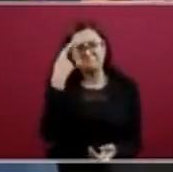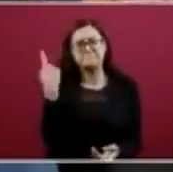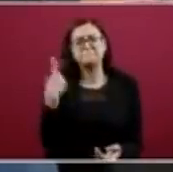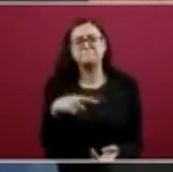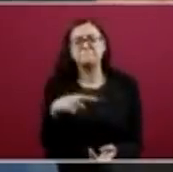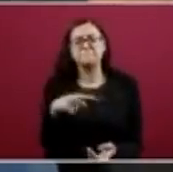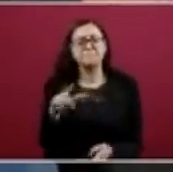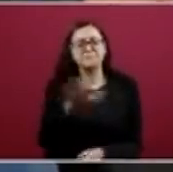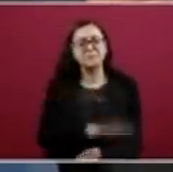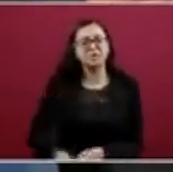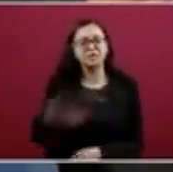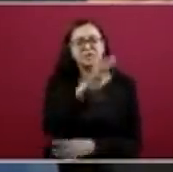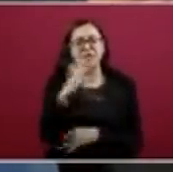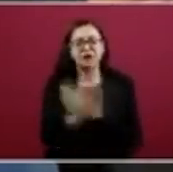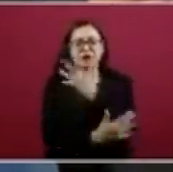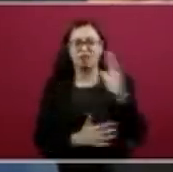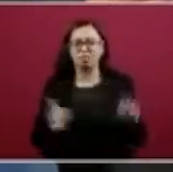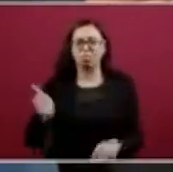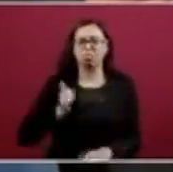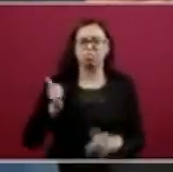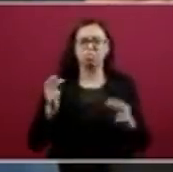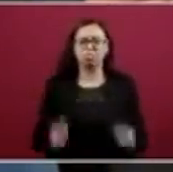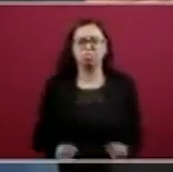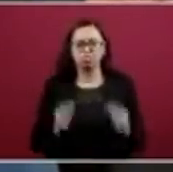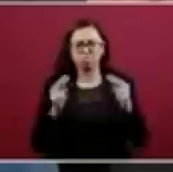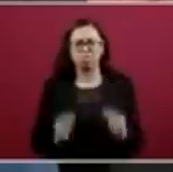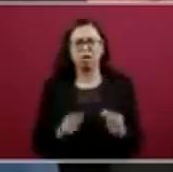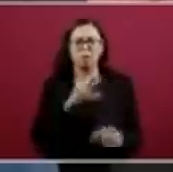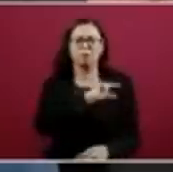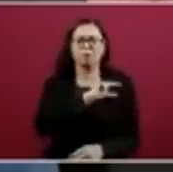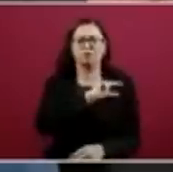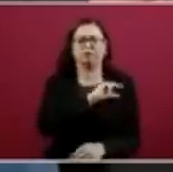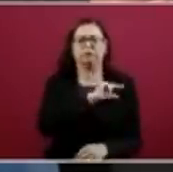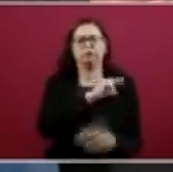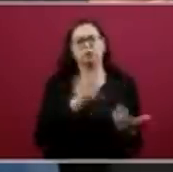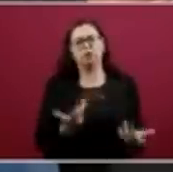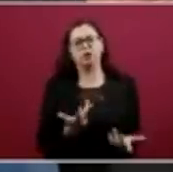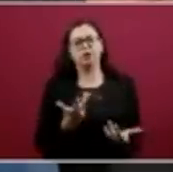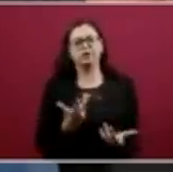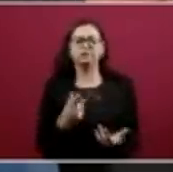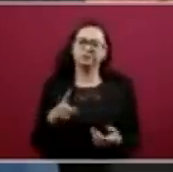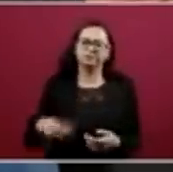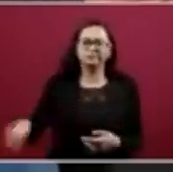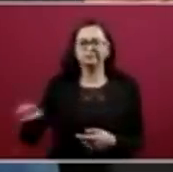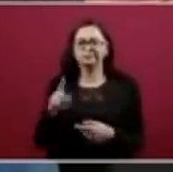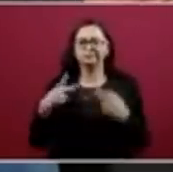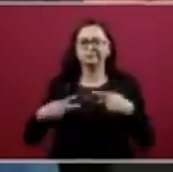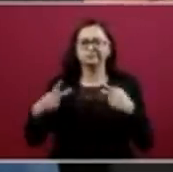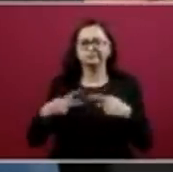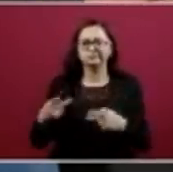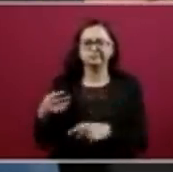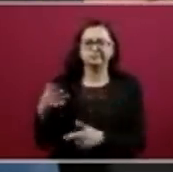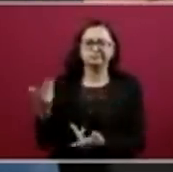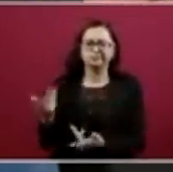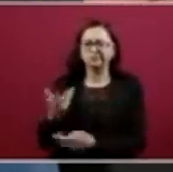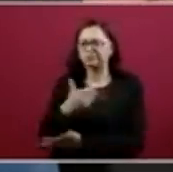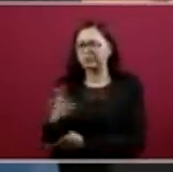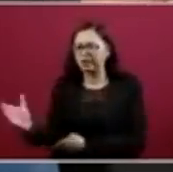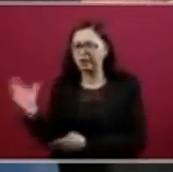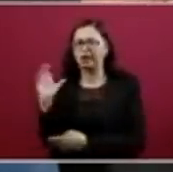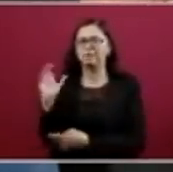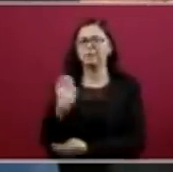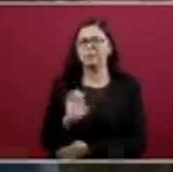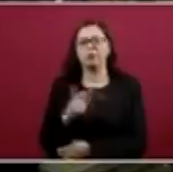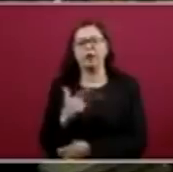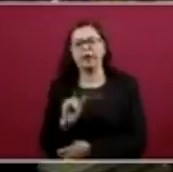áreas naturales negocios privados que van en contra de la gente que menos tiene, ¿no? De los campesinos, de los